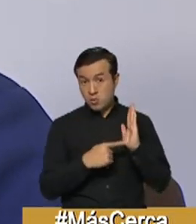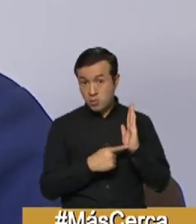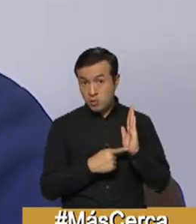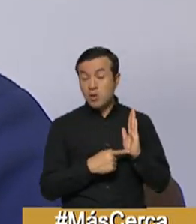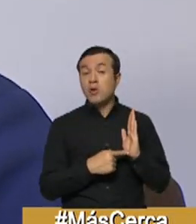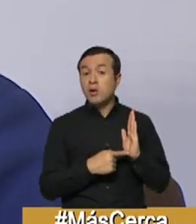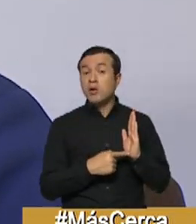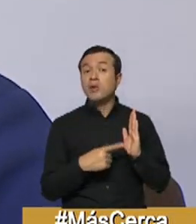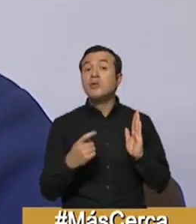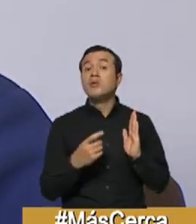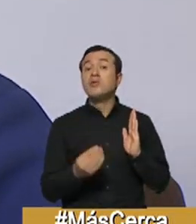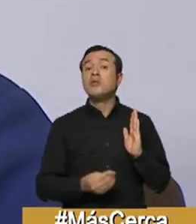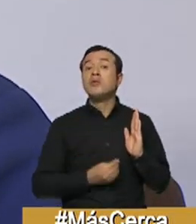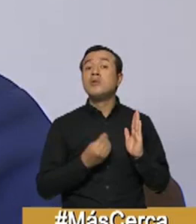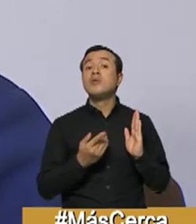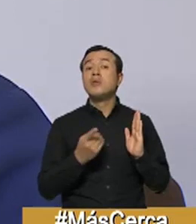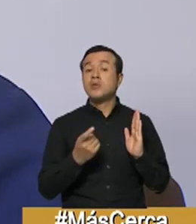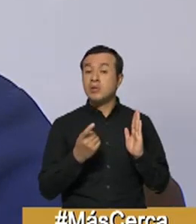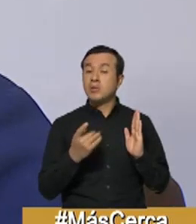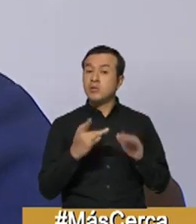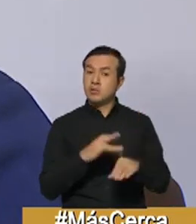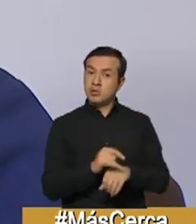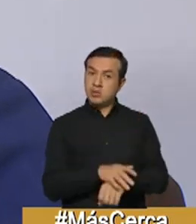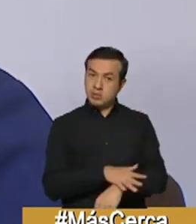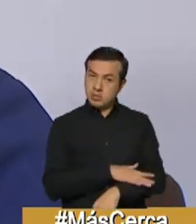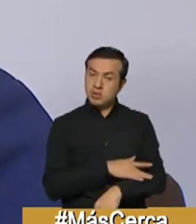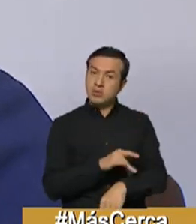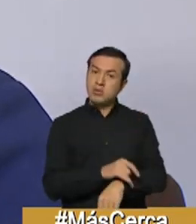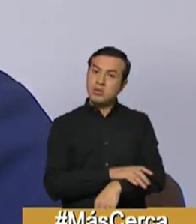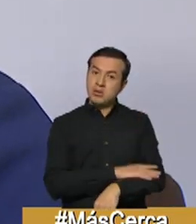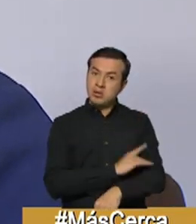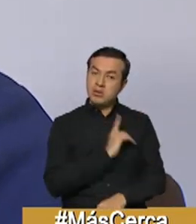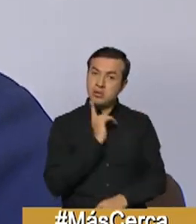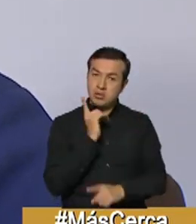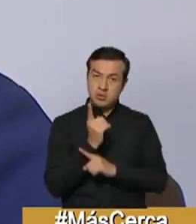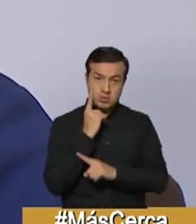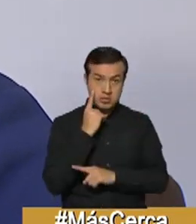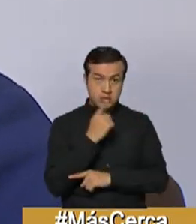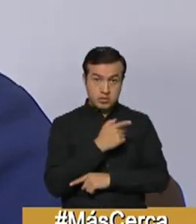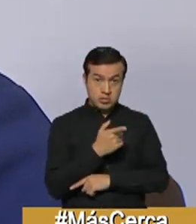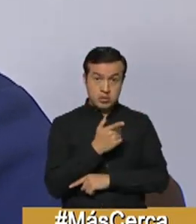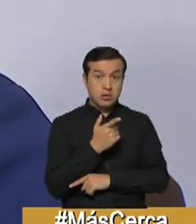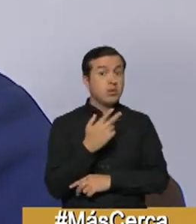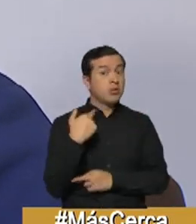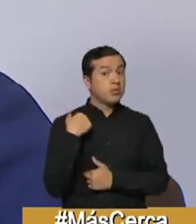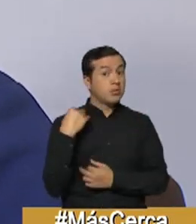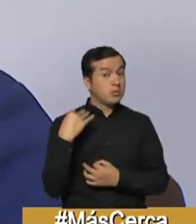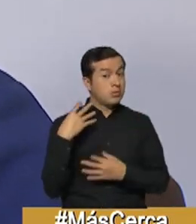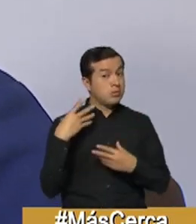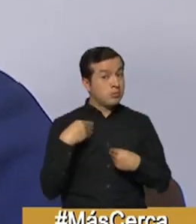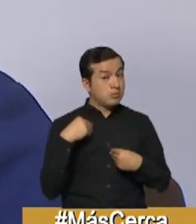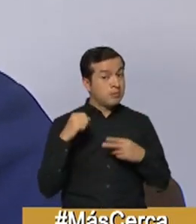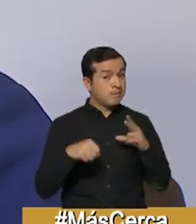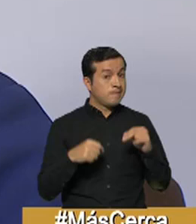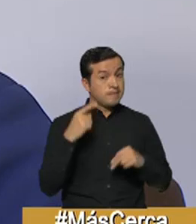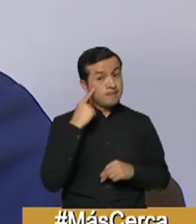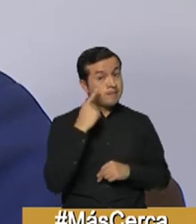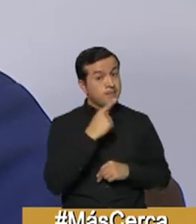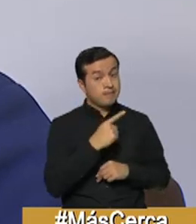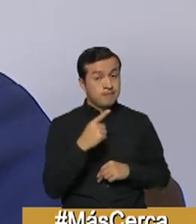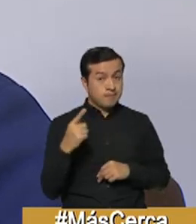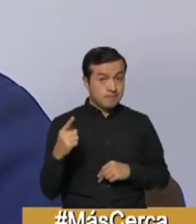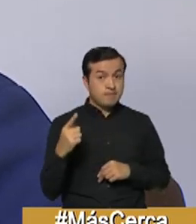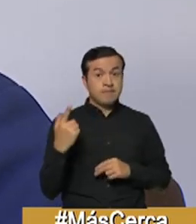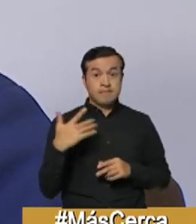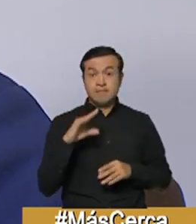deberíamos hacer conciencia y determinar si es que realmente nos vamos a hacer cargo de ellos. Porque sucede que cuando,